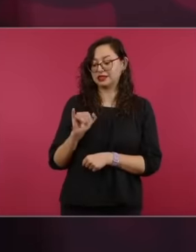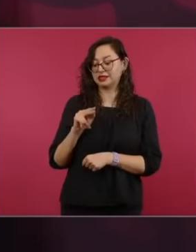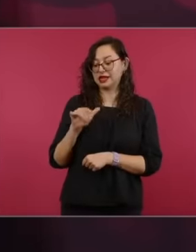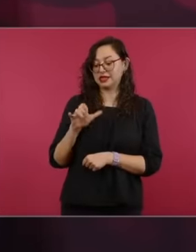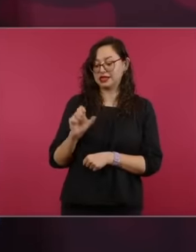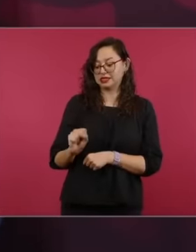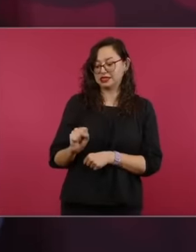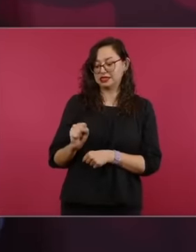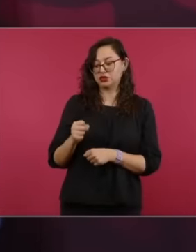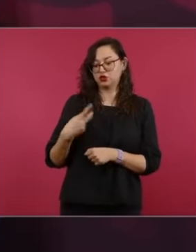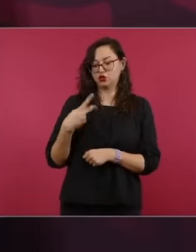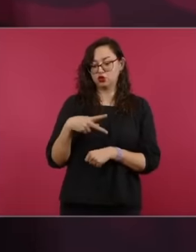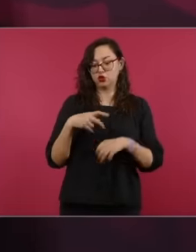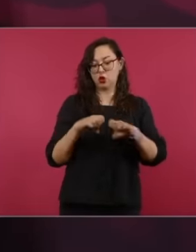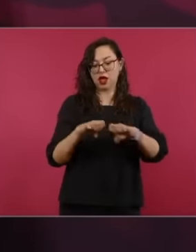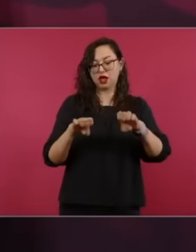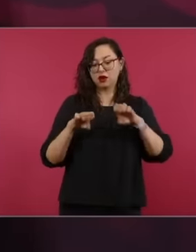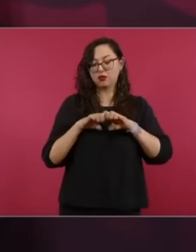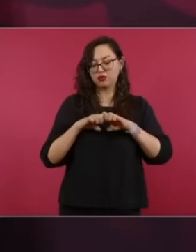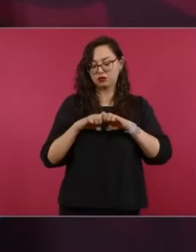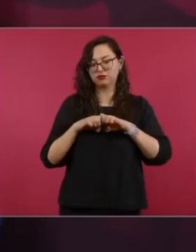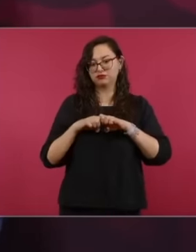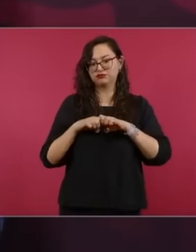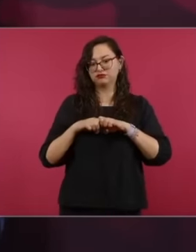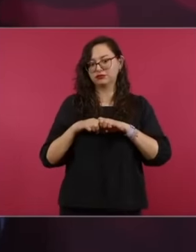le voltearon,